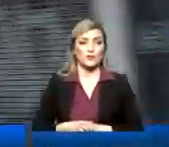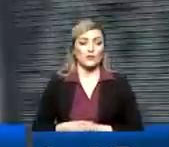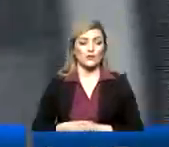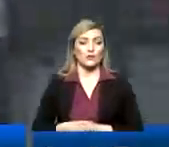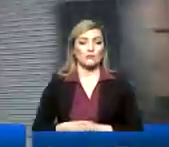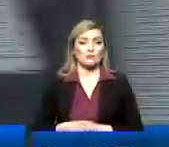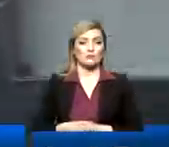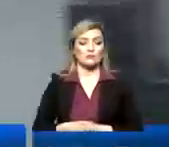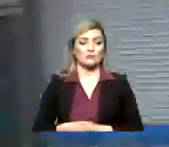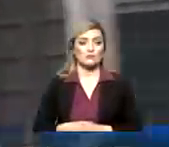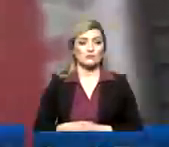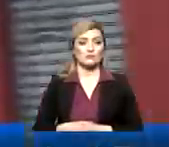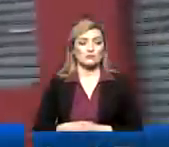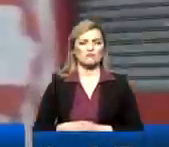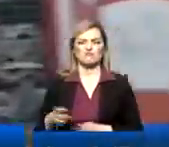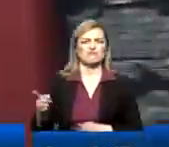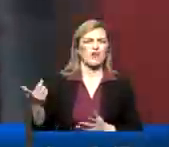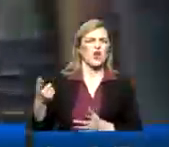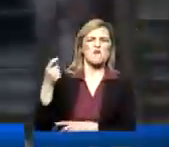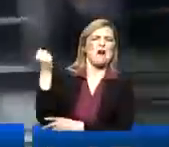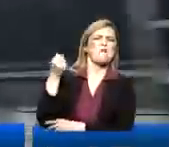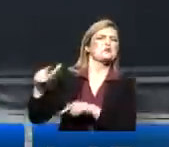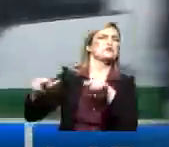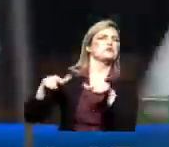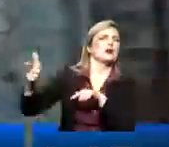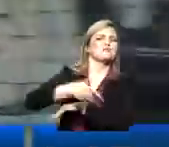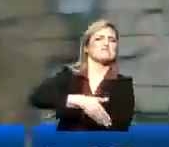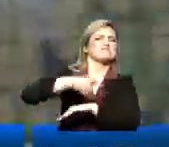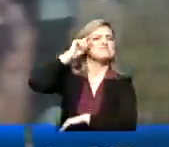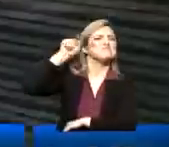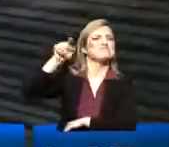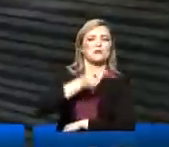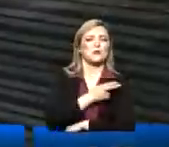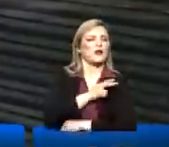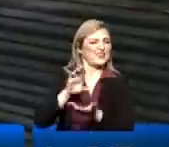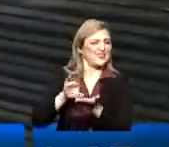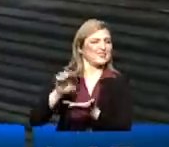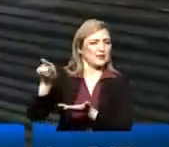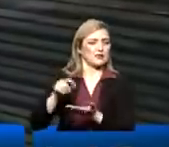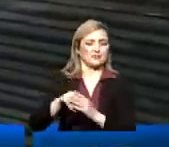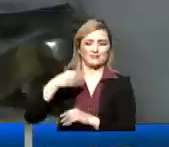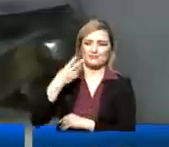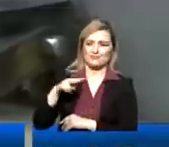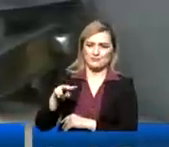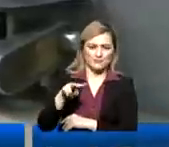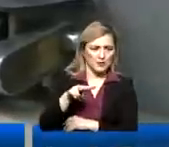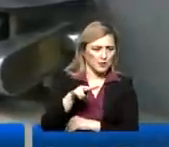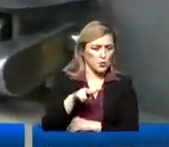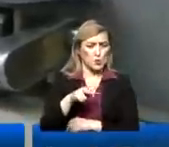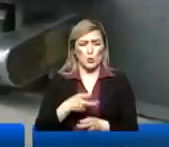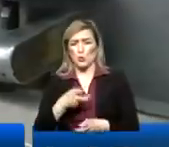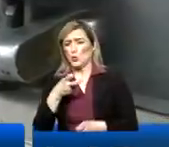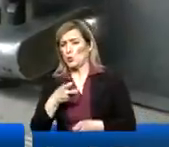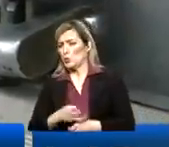el recorrido que realizamos por una de las zonas más transitadas de la ciudad, nos encontramos con una realidad bastante dura que refleja